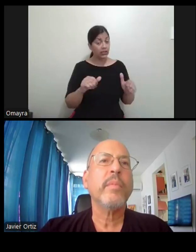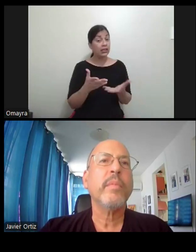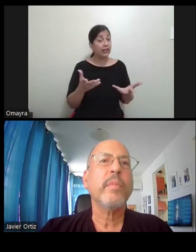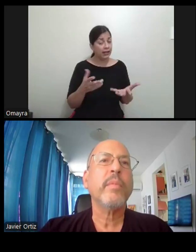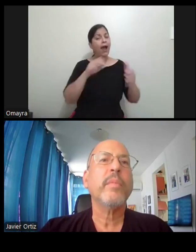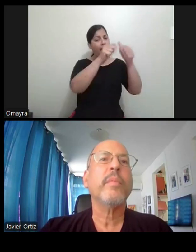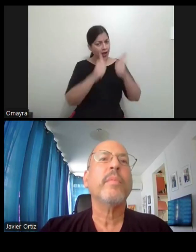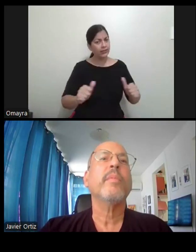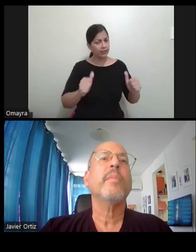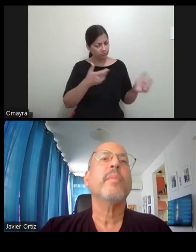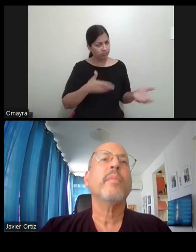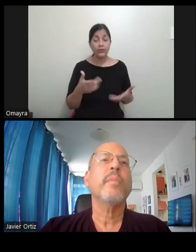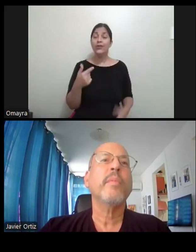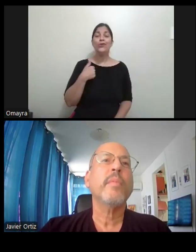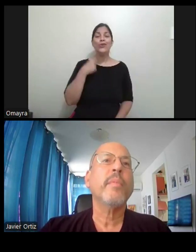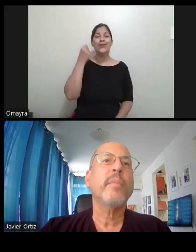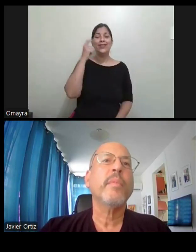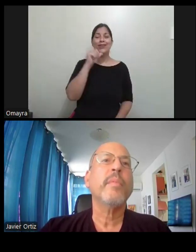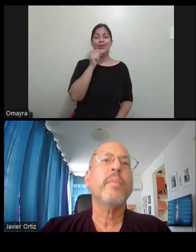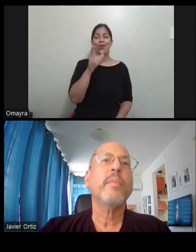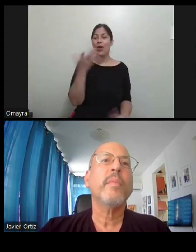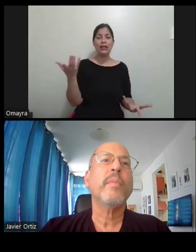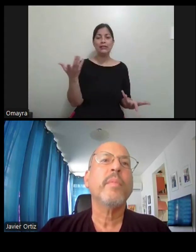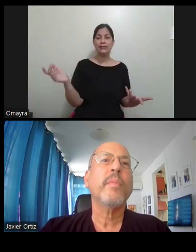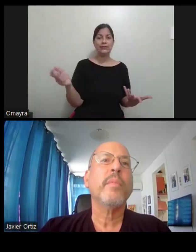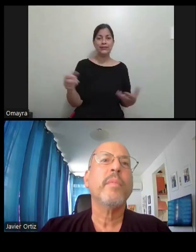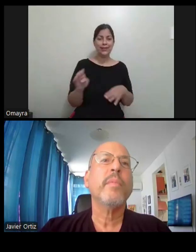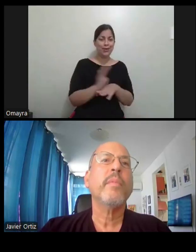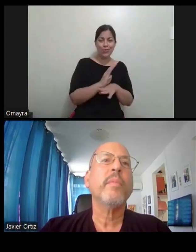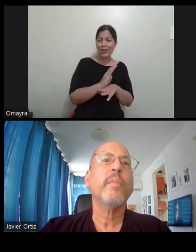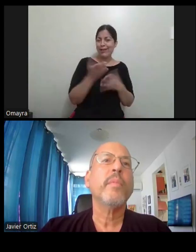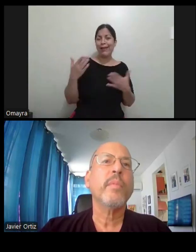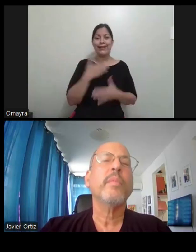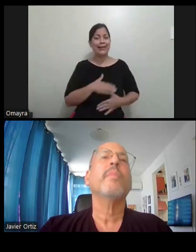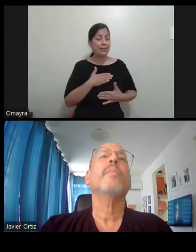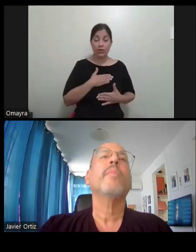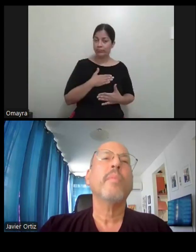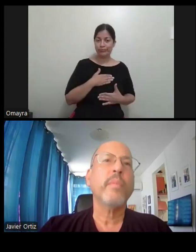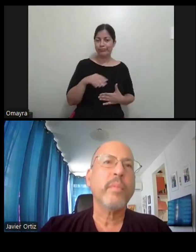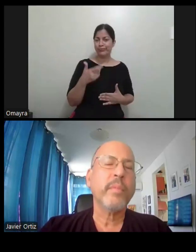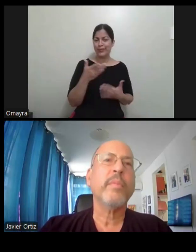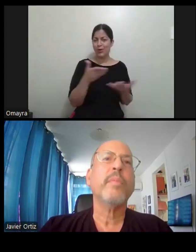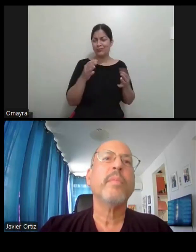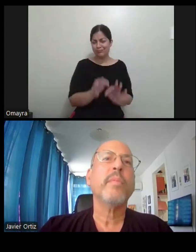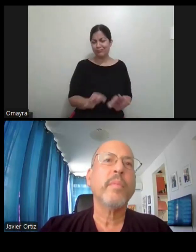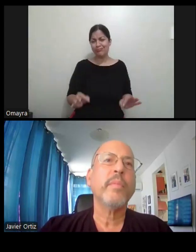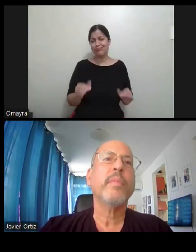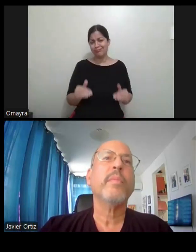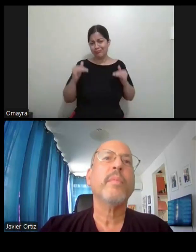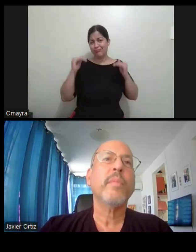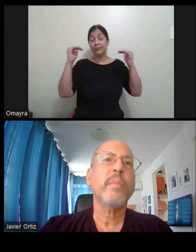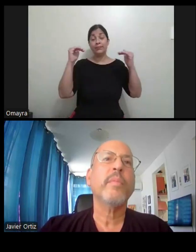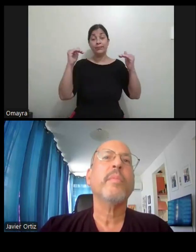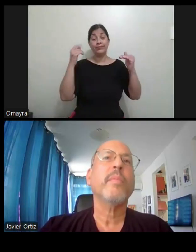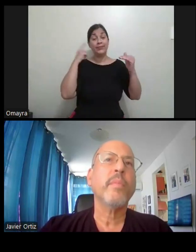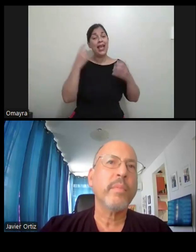ahí yo entendí que no era la industria del entretenimiento, que había algo mayor, que era el campo de la expresión